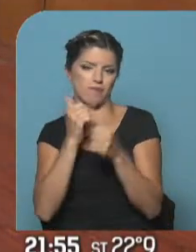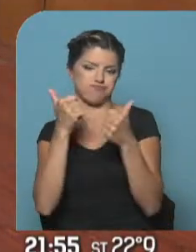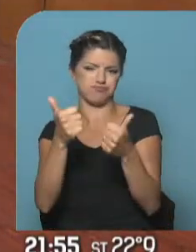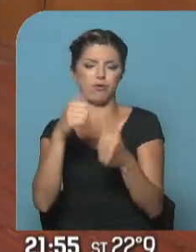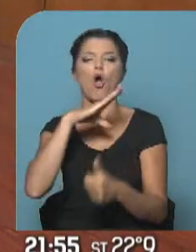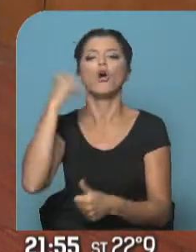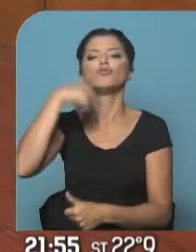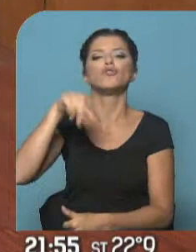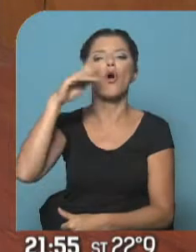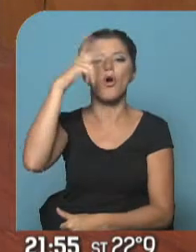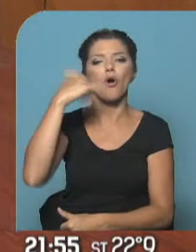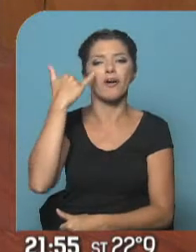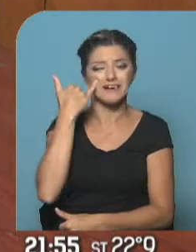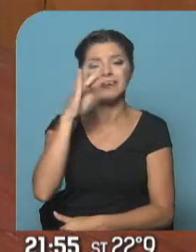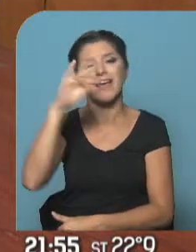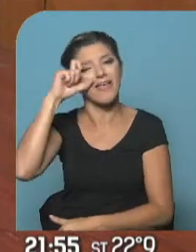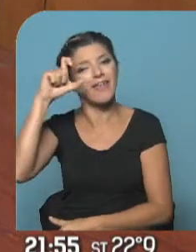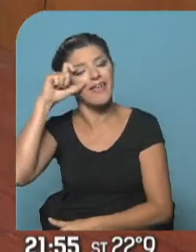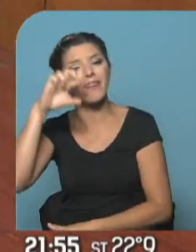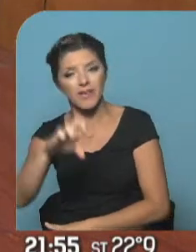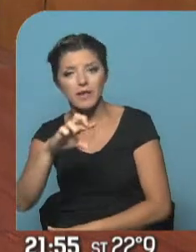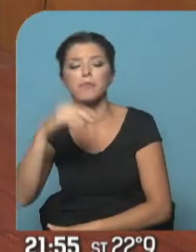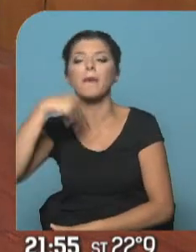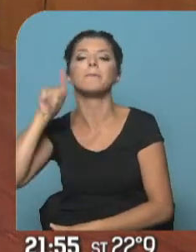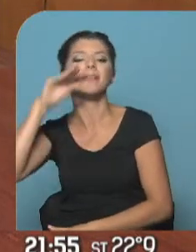Johnny Depp, como el de Penélope Cruz, Michelle Pfeiffer,